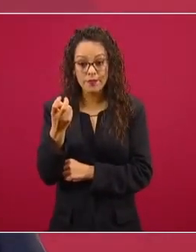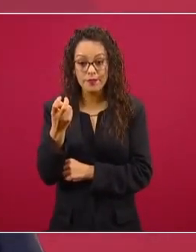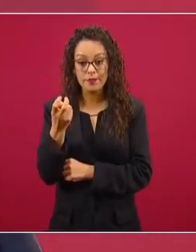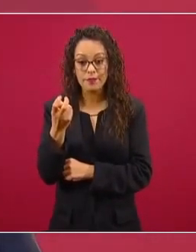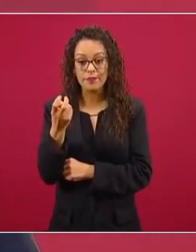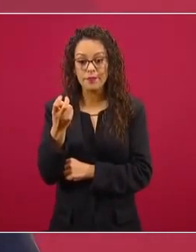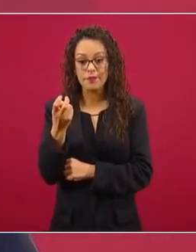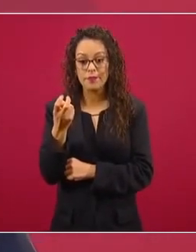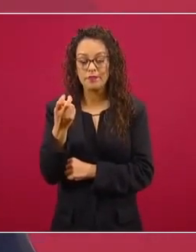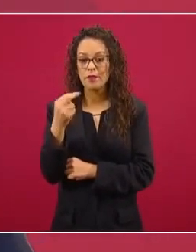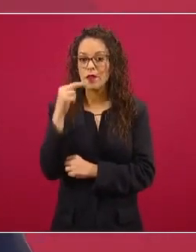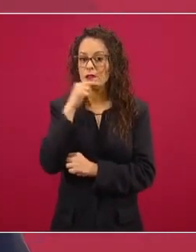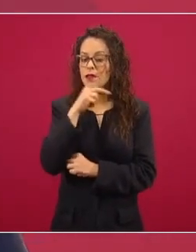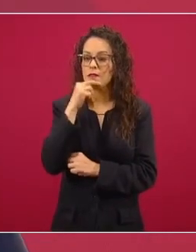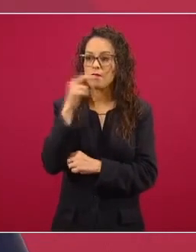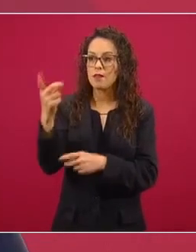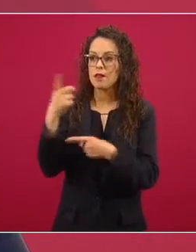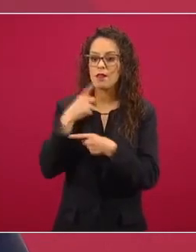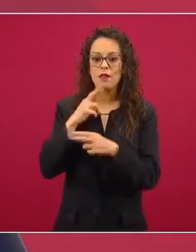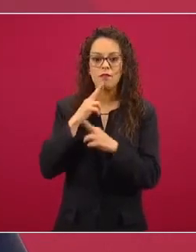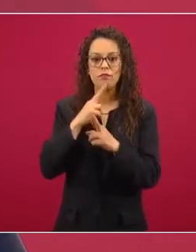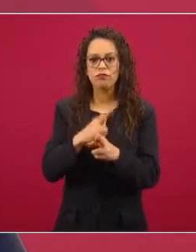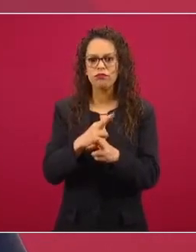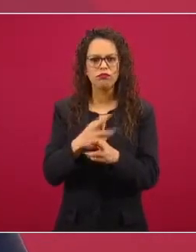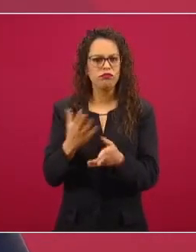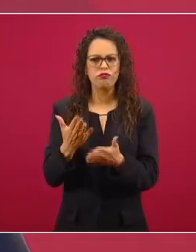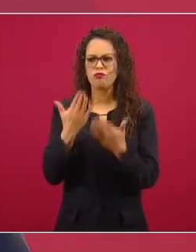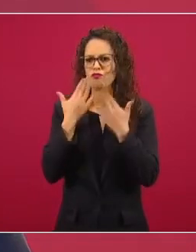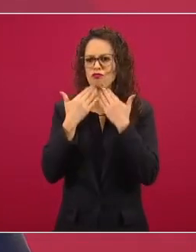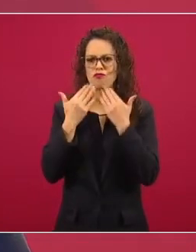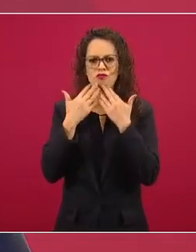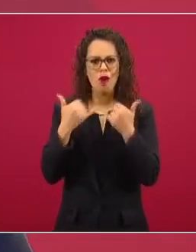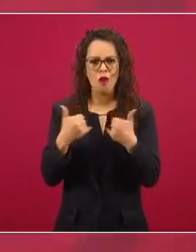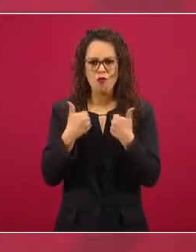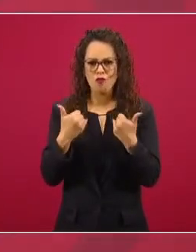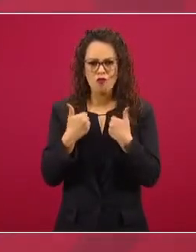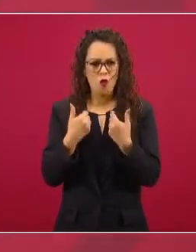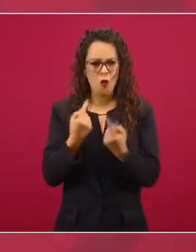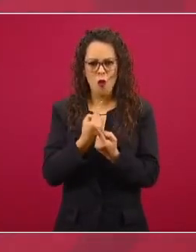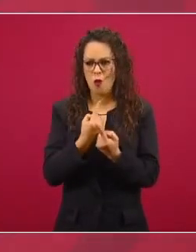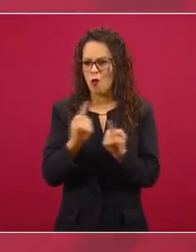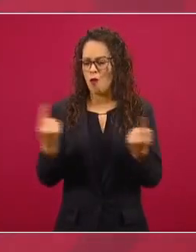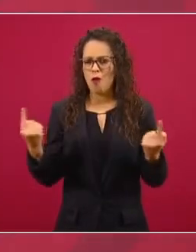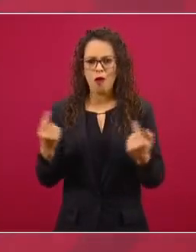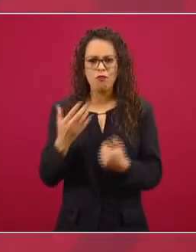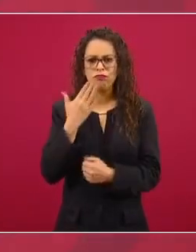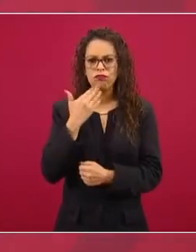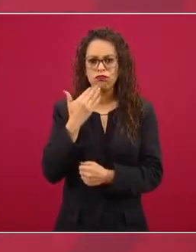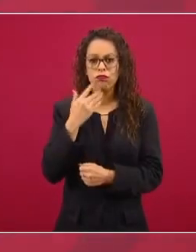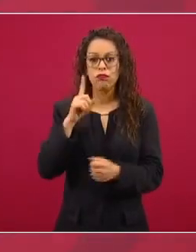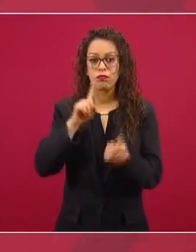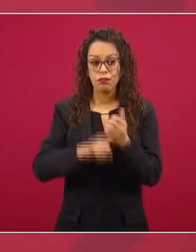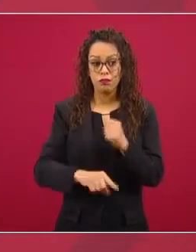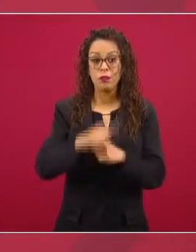de inmediato me contestaron que no habían menores de edad y que eran